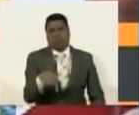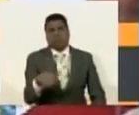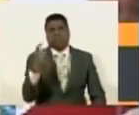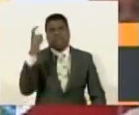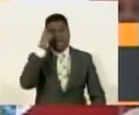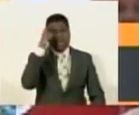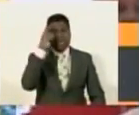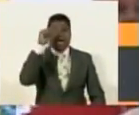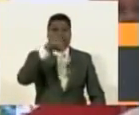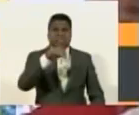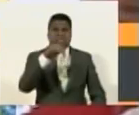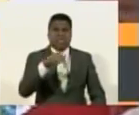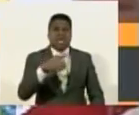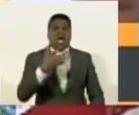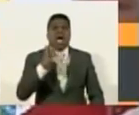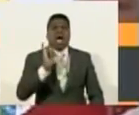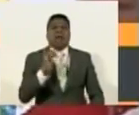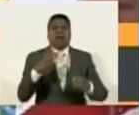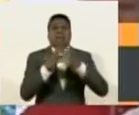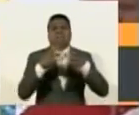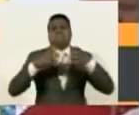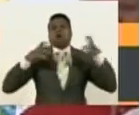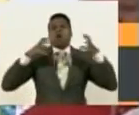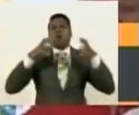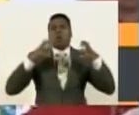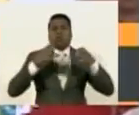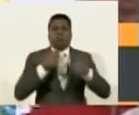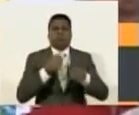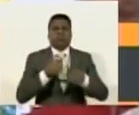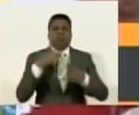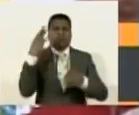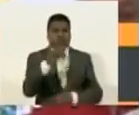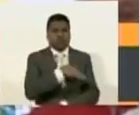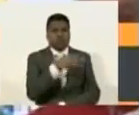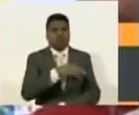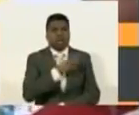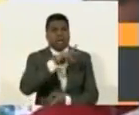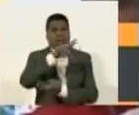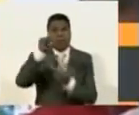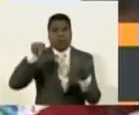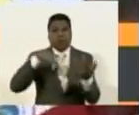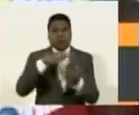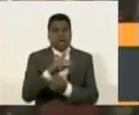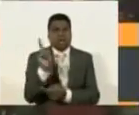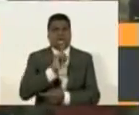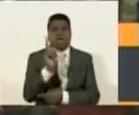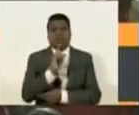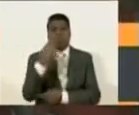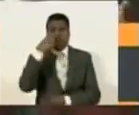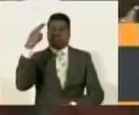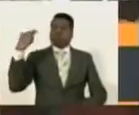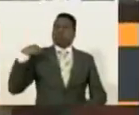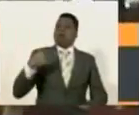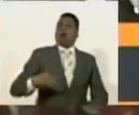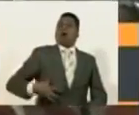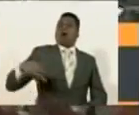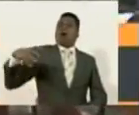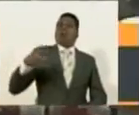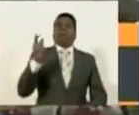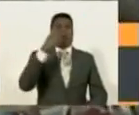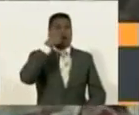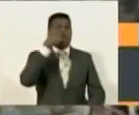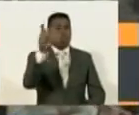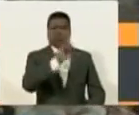día que aquí hay una explosión social será una explosión revolucionaria. No será una explosión de las élites contra el pueblo. No, no,